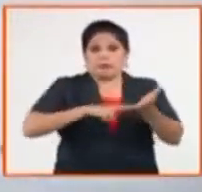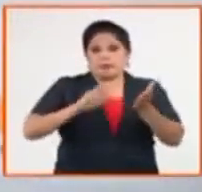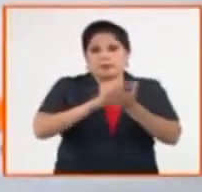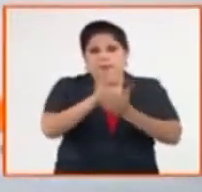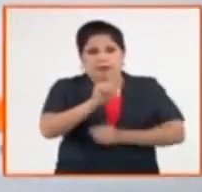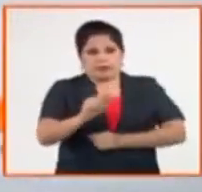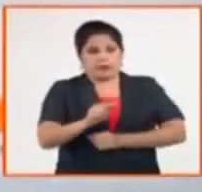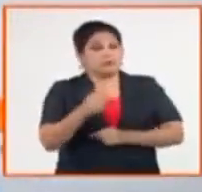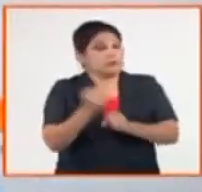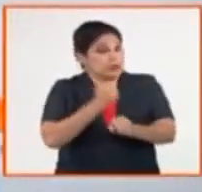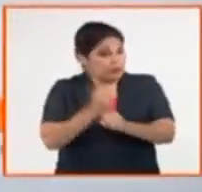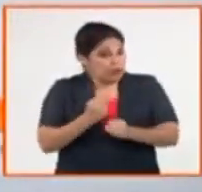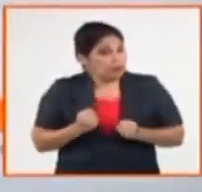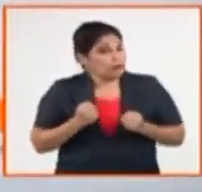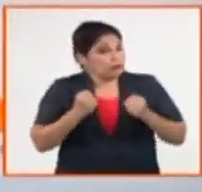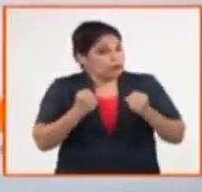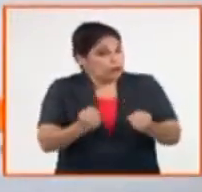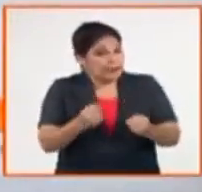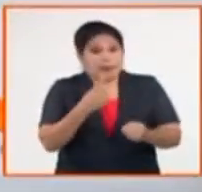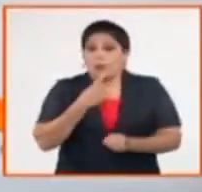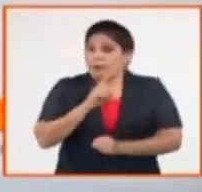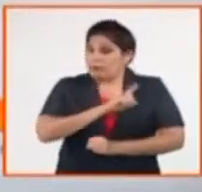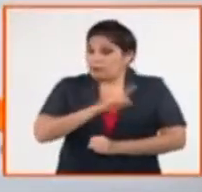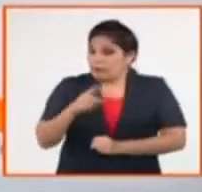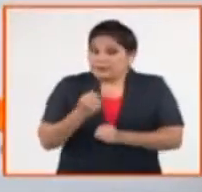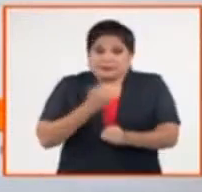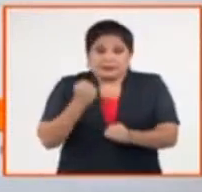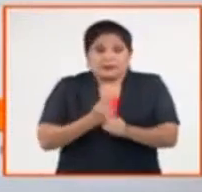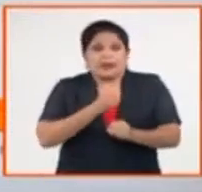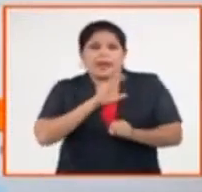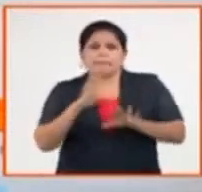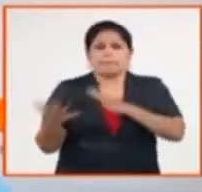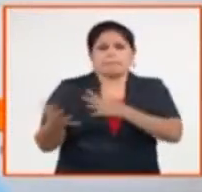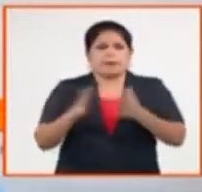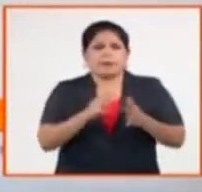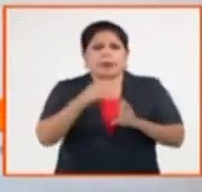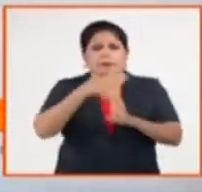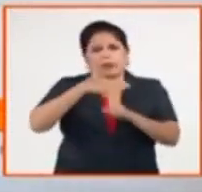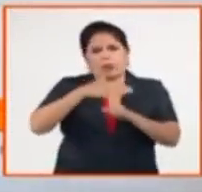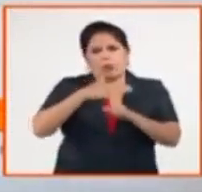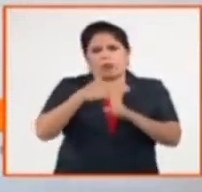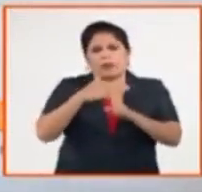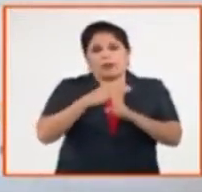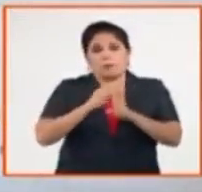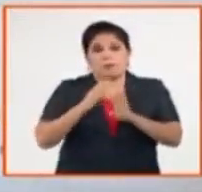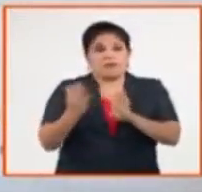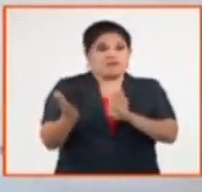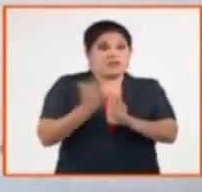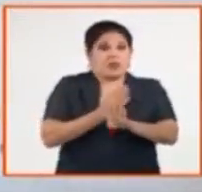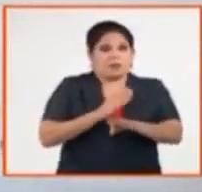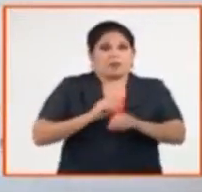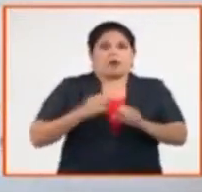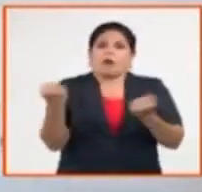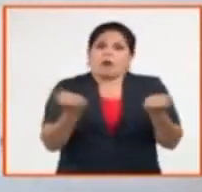intenso porque salimos aquí sobre después mediodía y duramos muchas